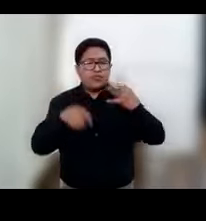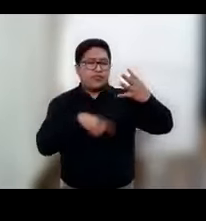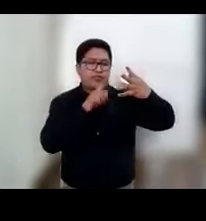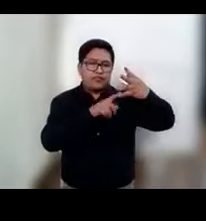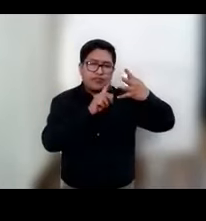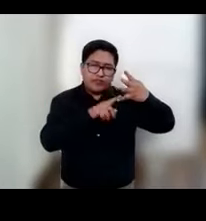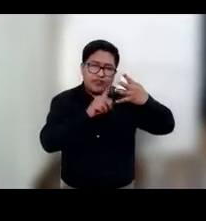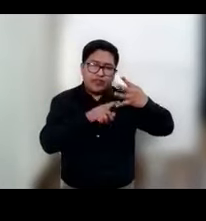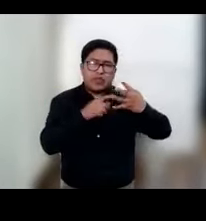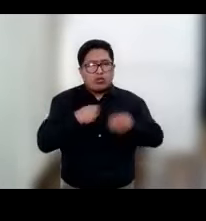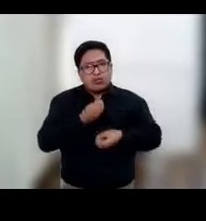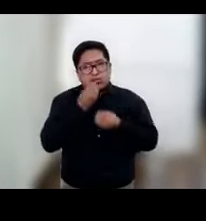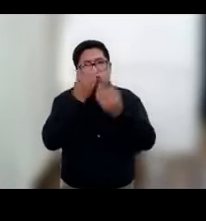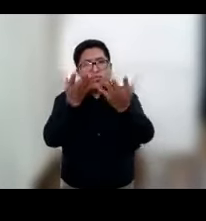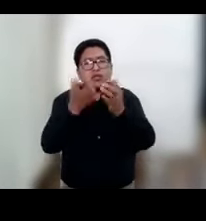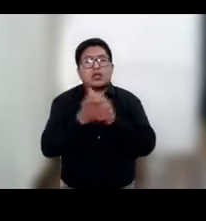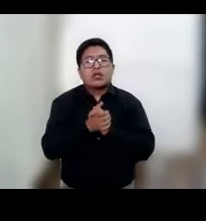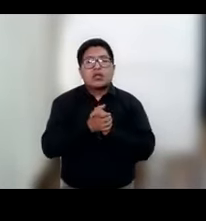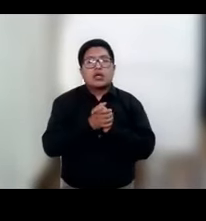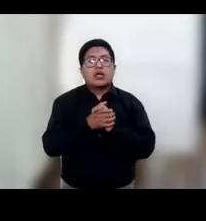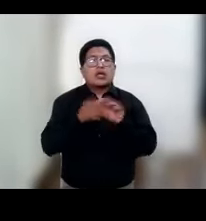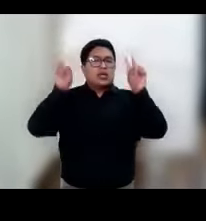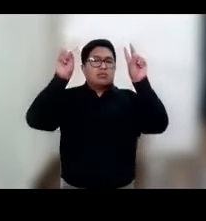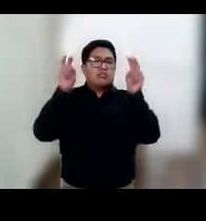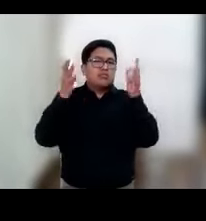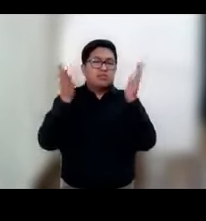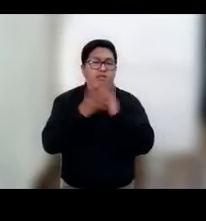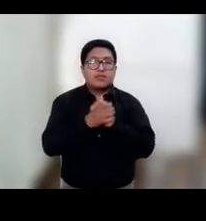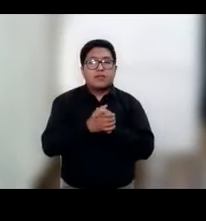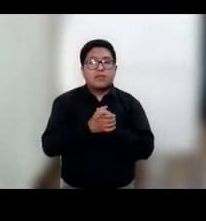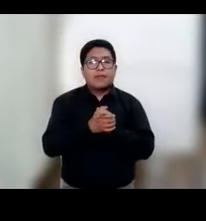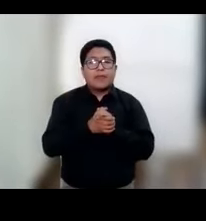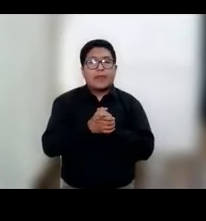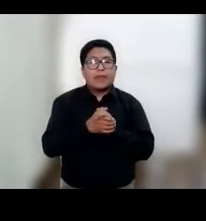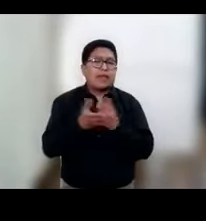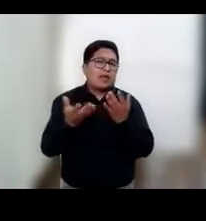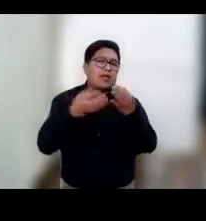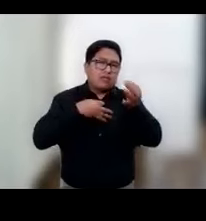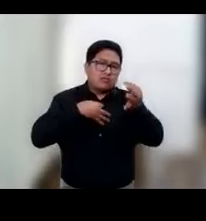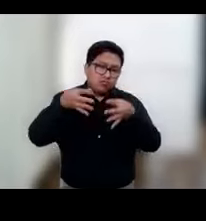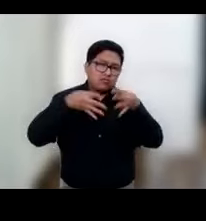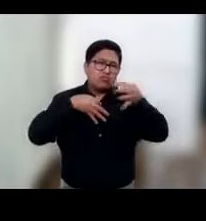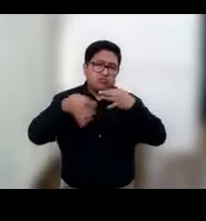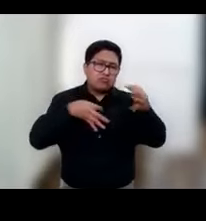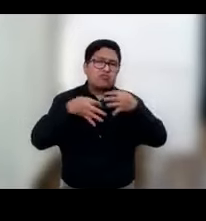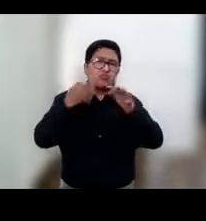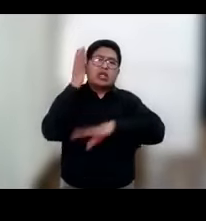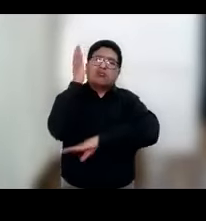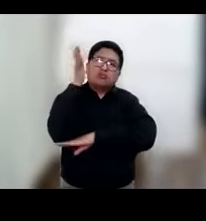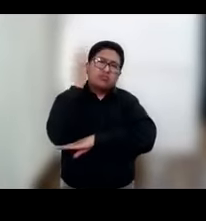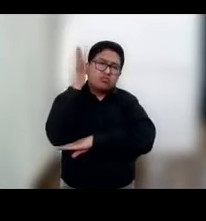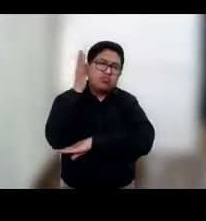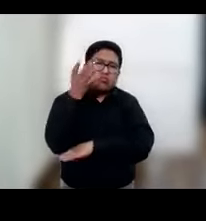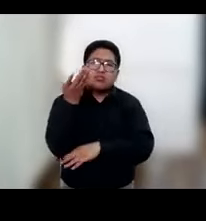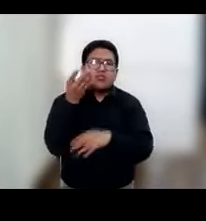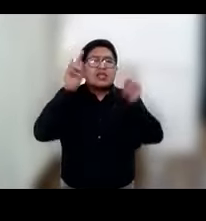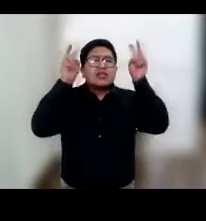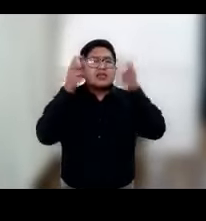compartir con ustedes y es esta polarización en la narrativa y en el discurso del trabajo infantil